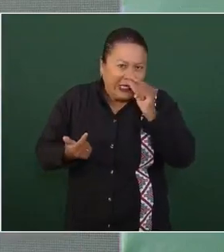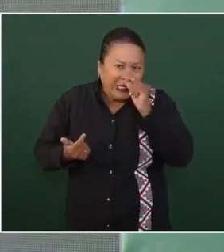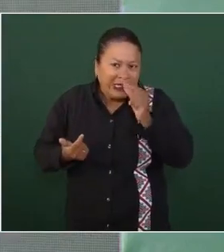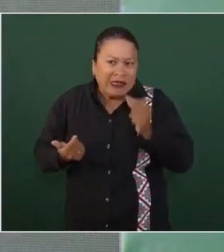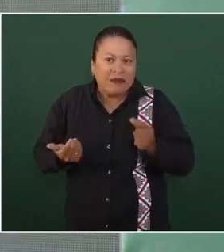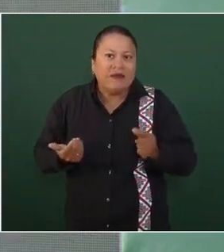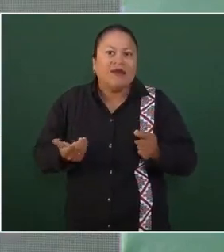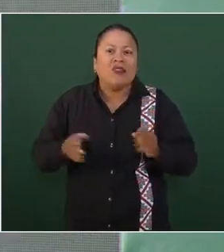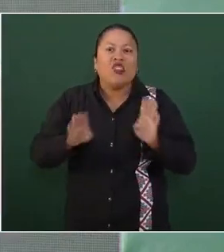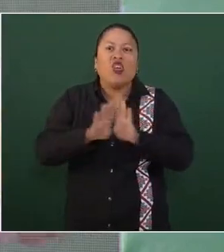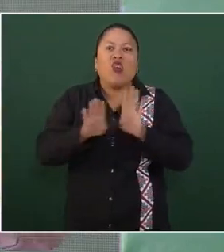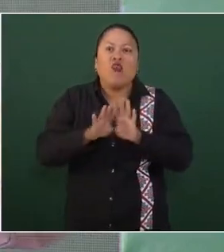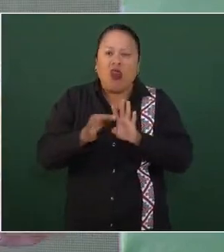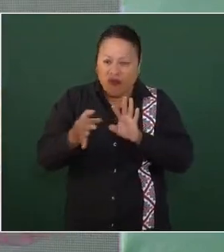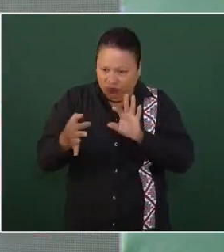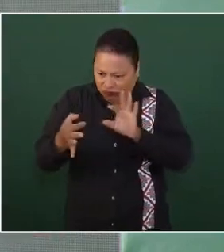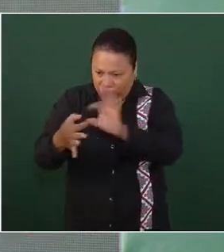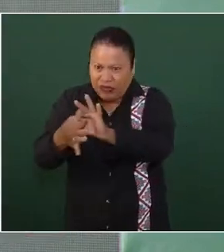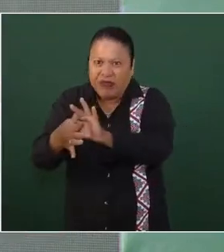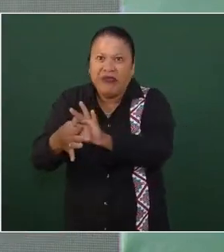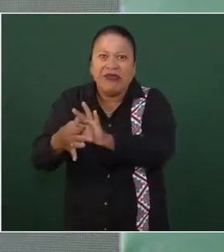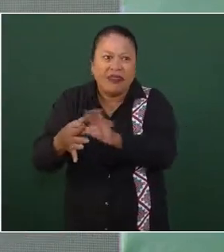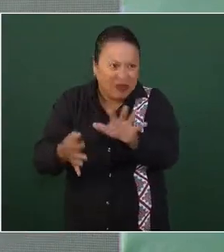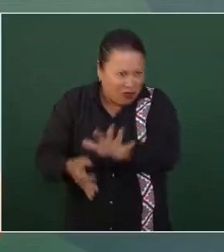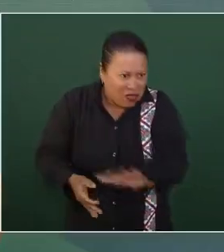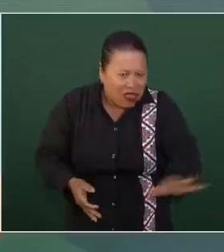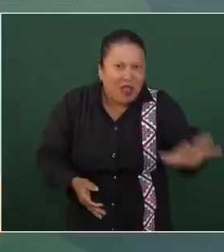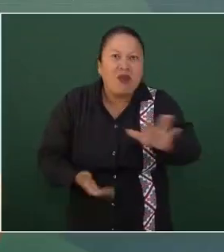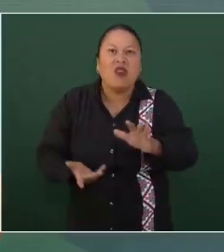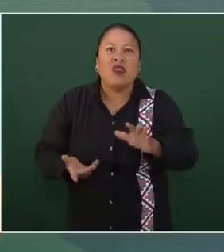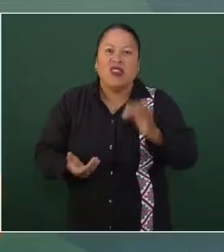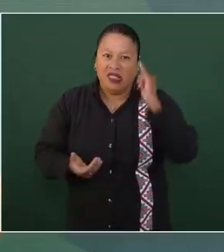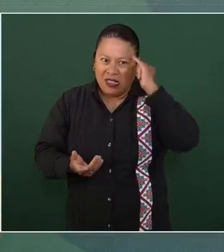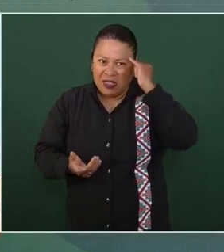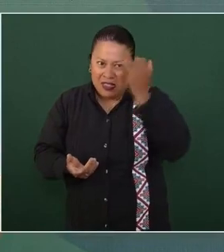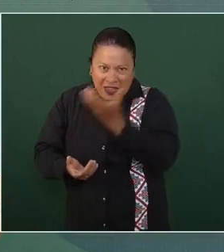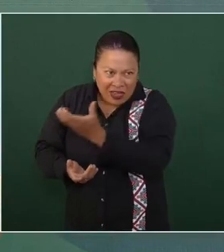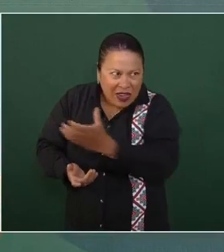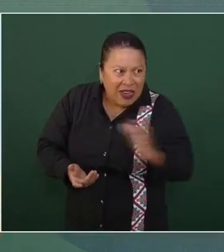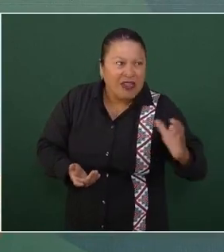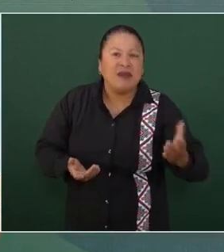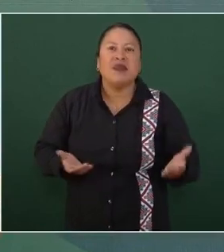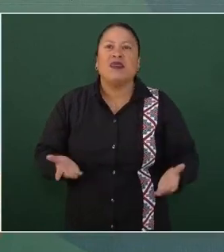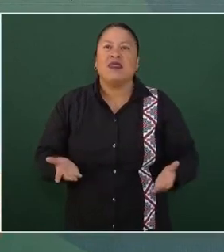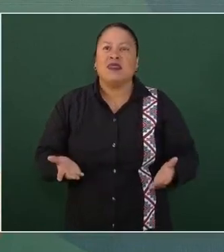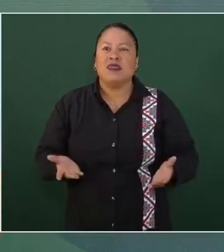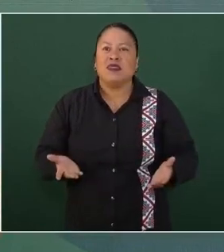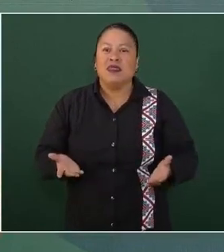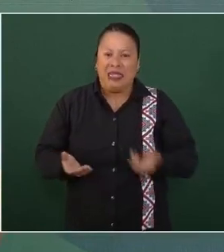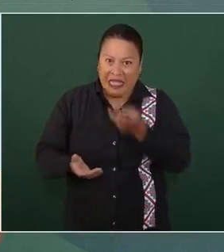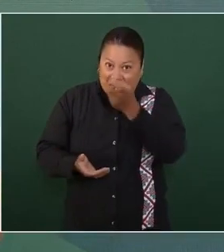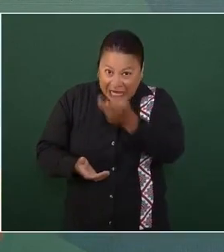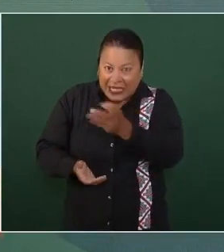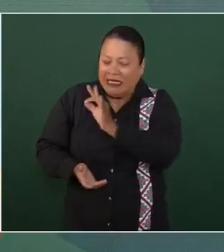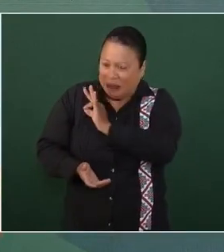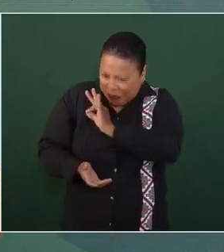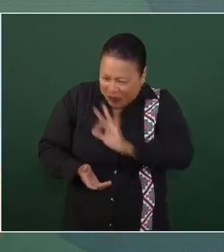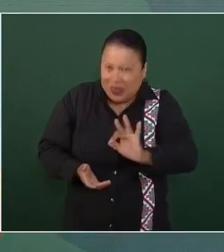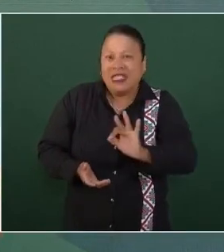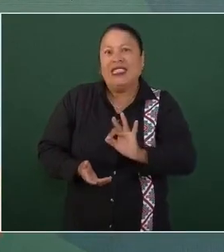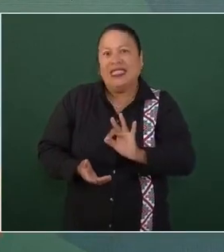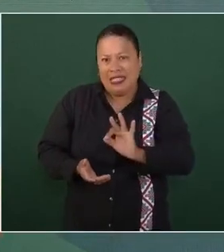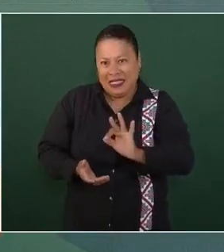aliarse al pueblo sobre todo los campesinos la única posibilidad que tenía de